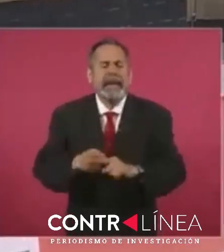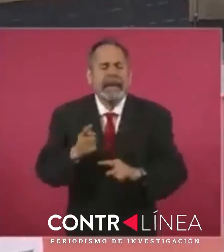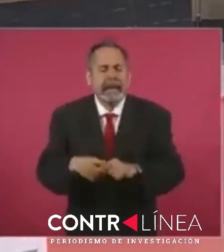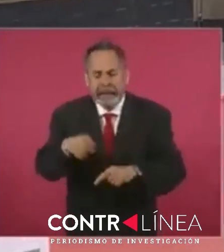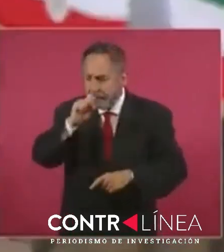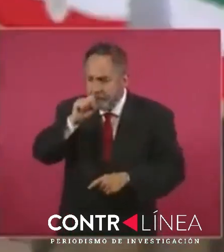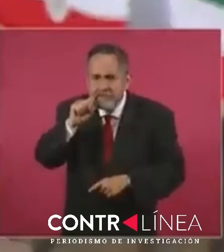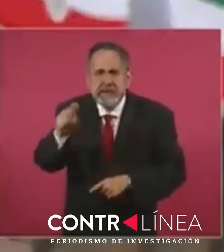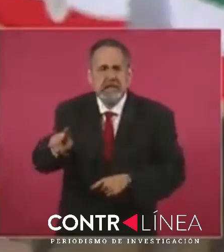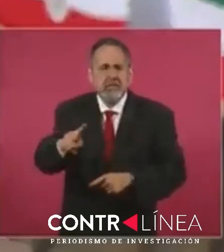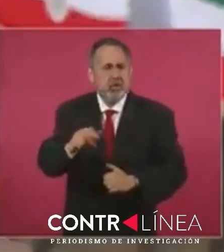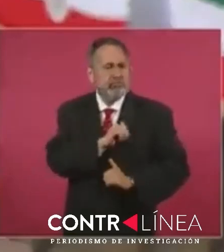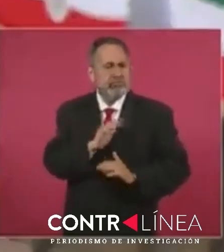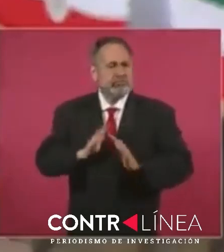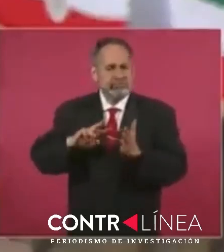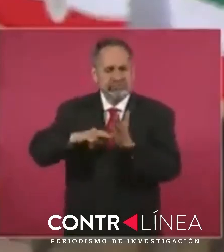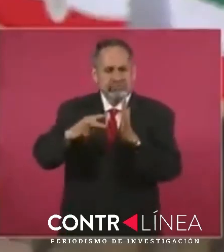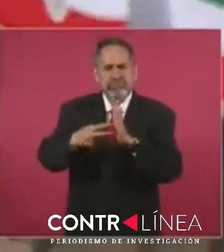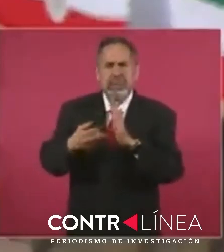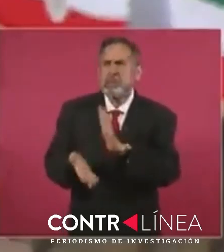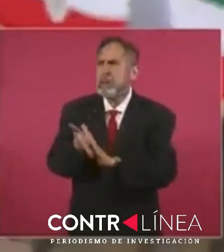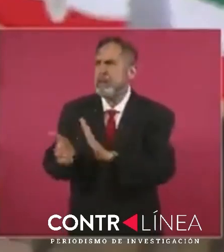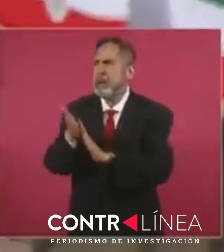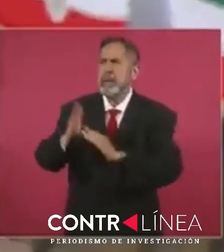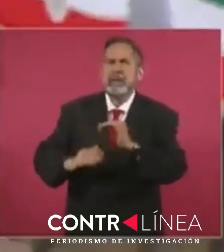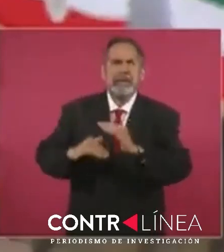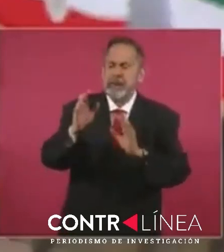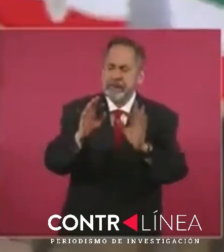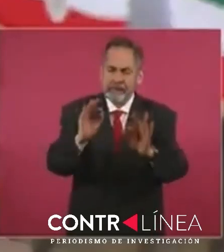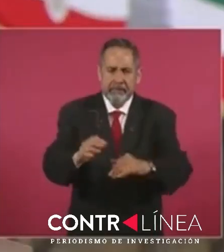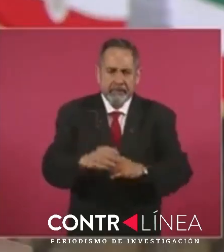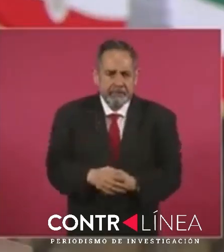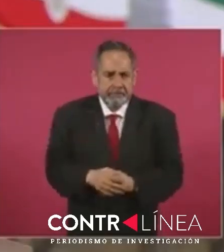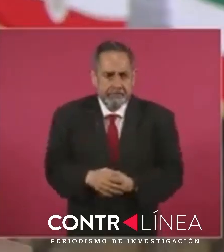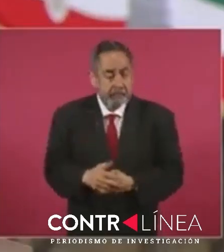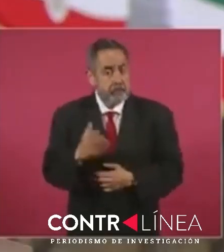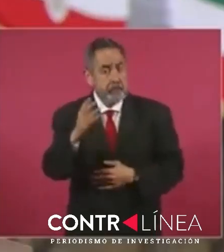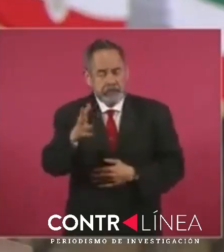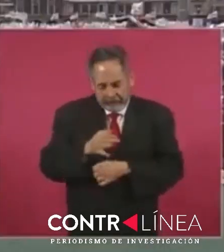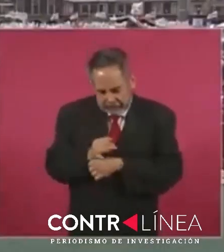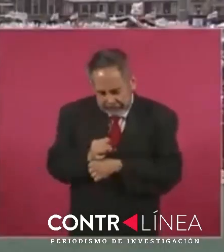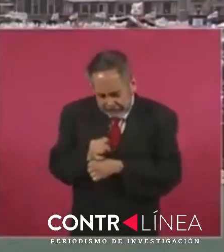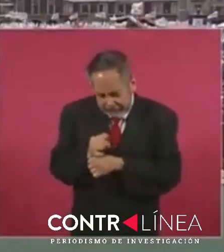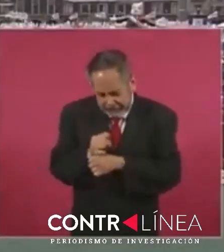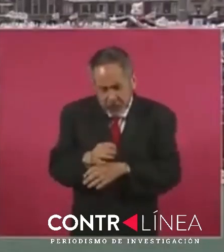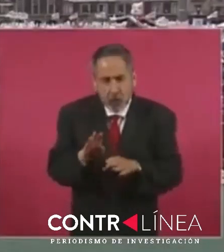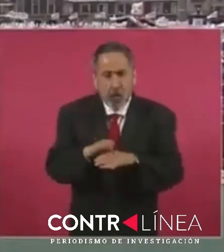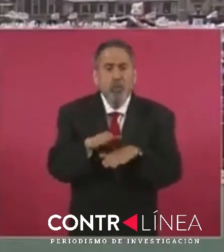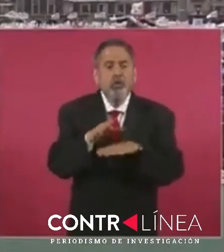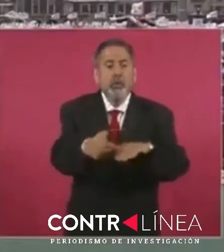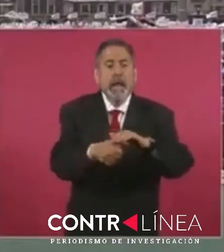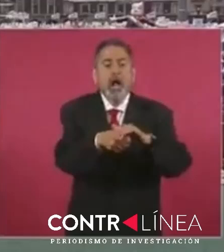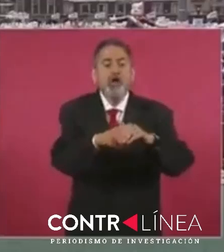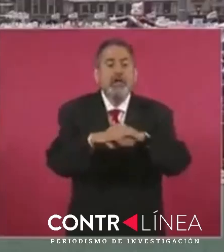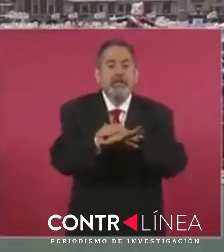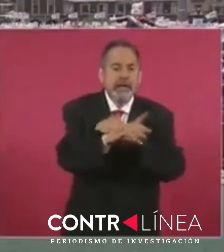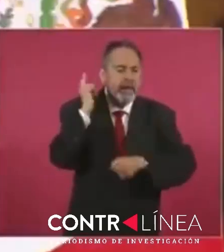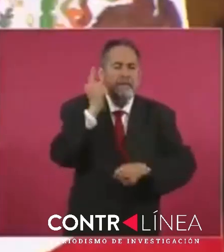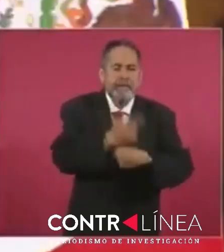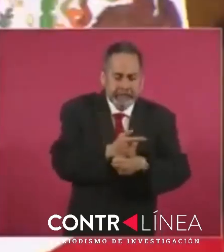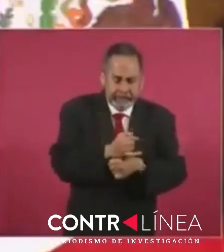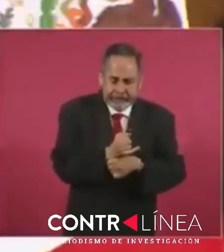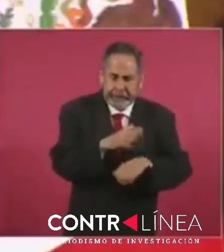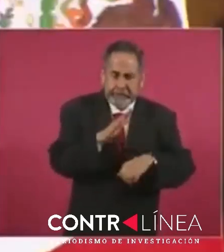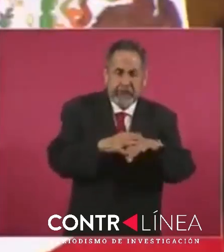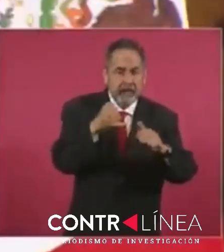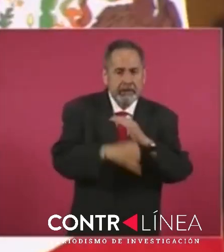los ingenieros militares. Avanzamos en la investigación para encontrar a los jóvenes de Ayotzinapa.